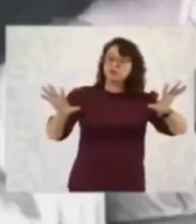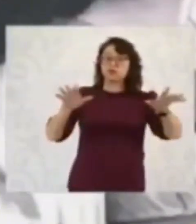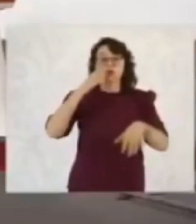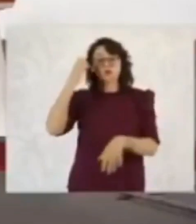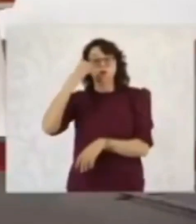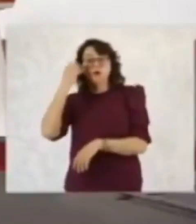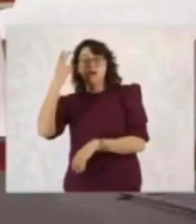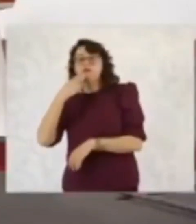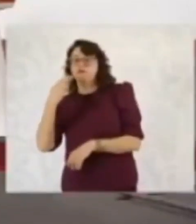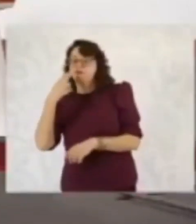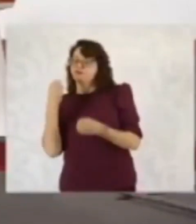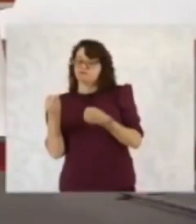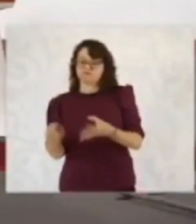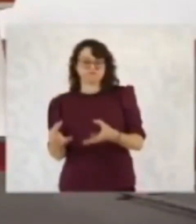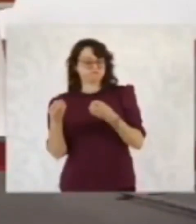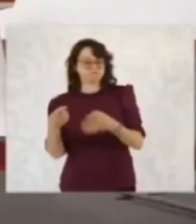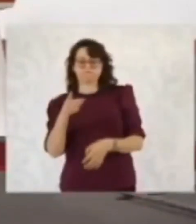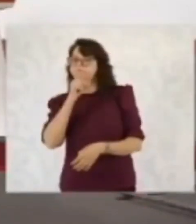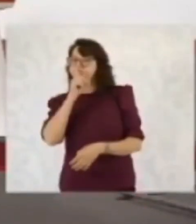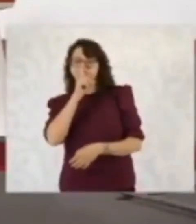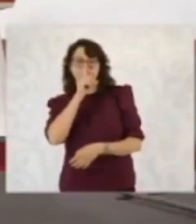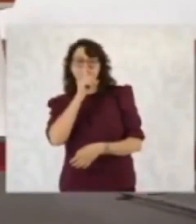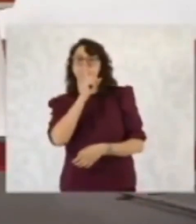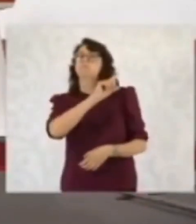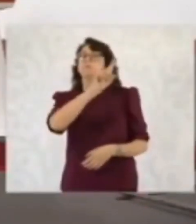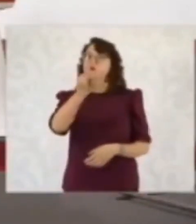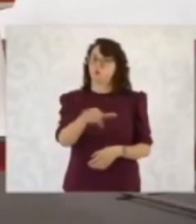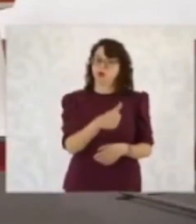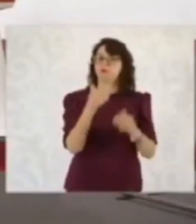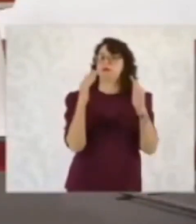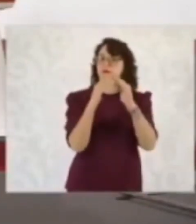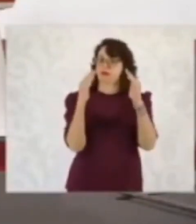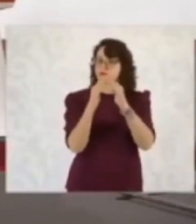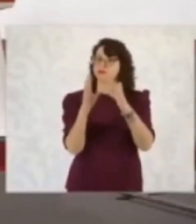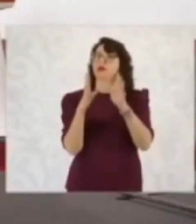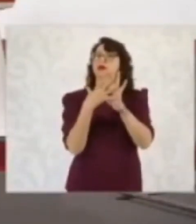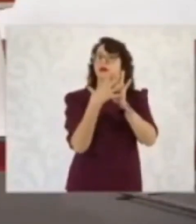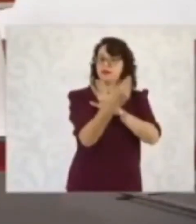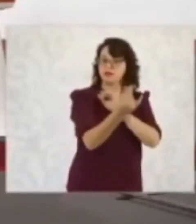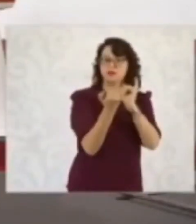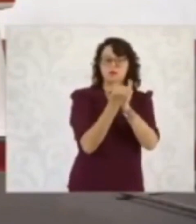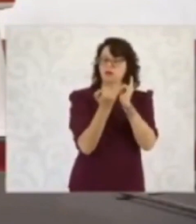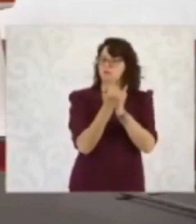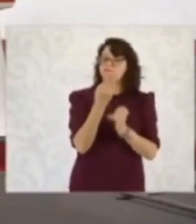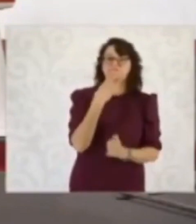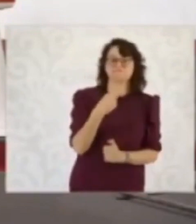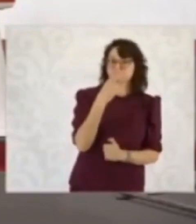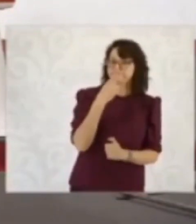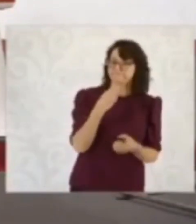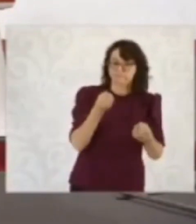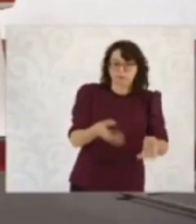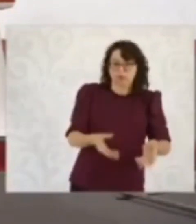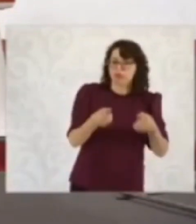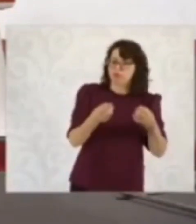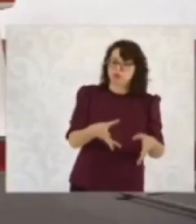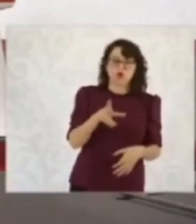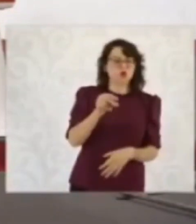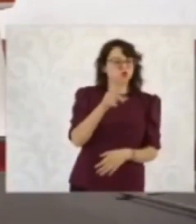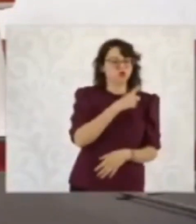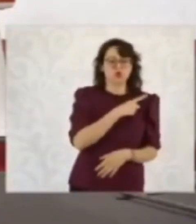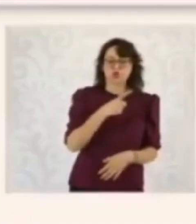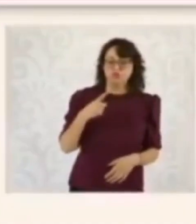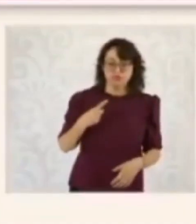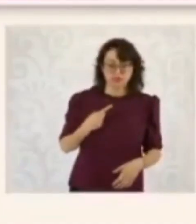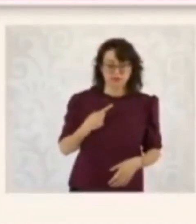en sus casas. Me pasa la siguiente, por favor. Algo que es muy importante es